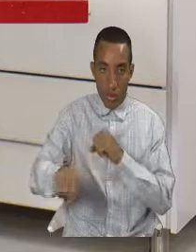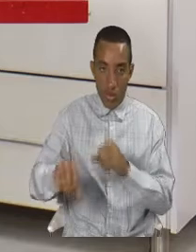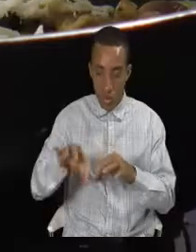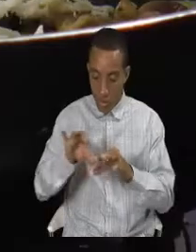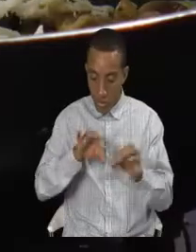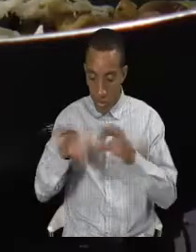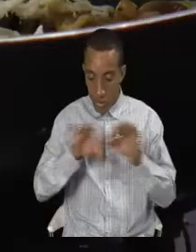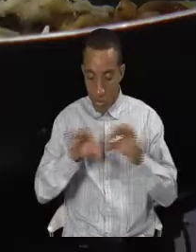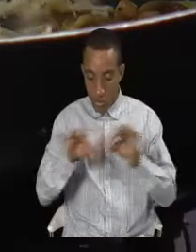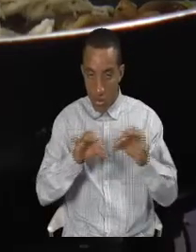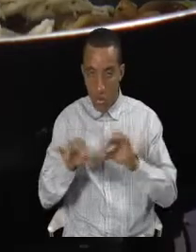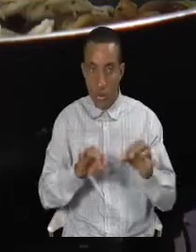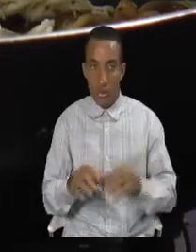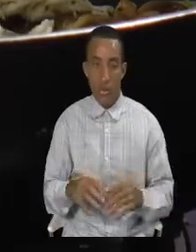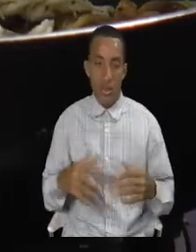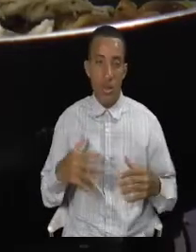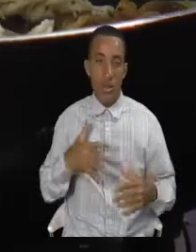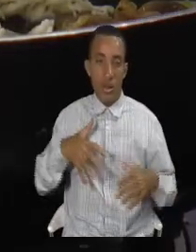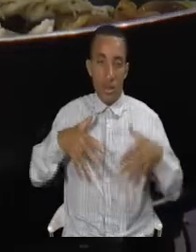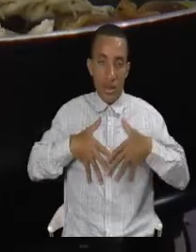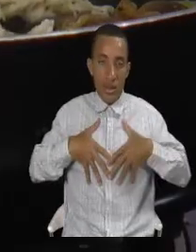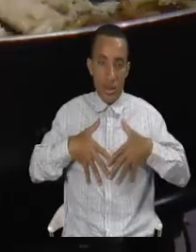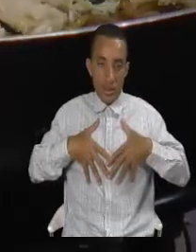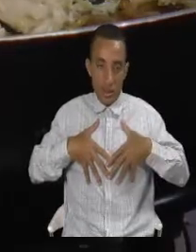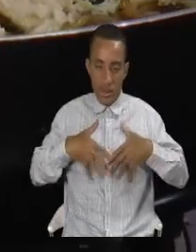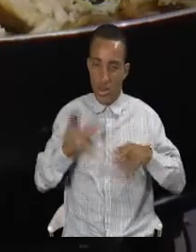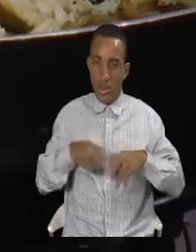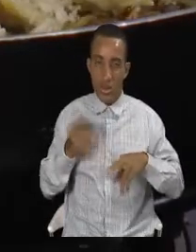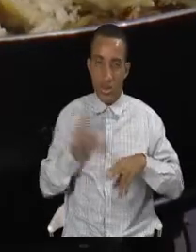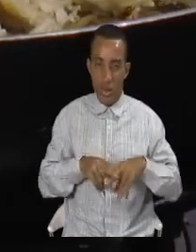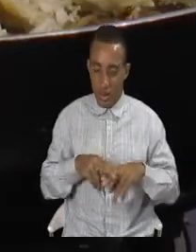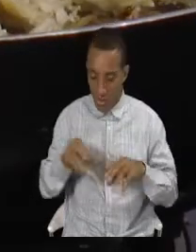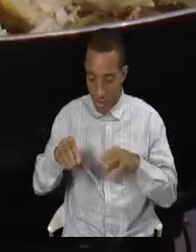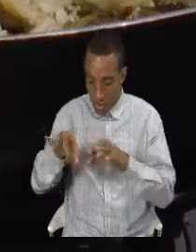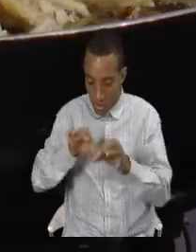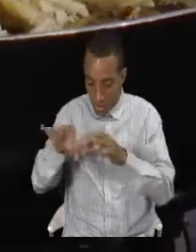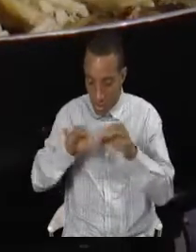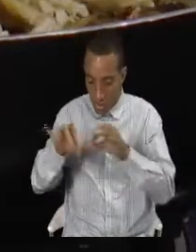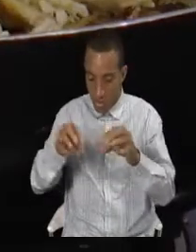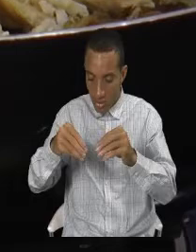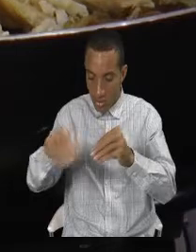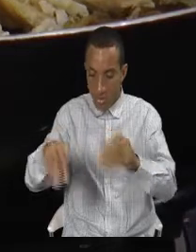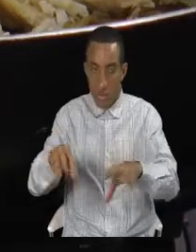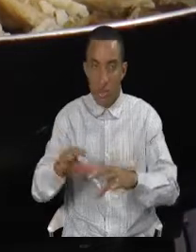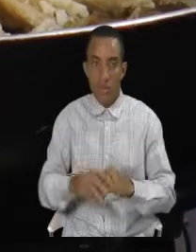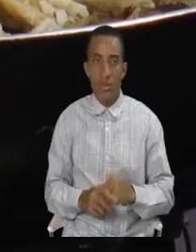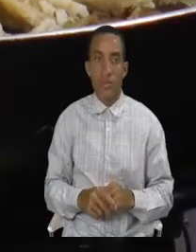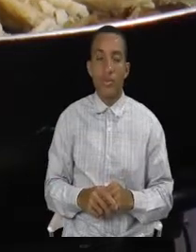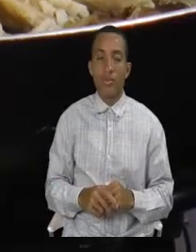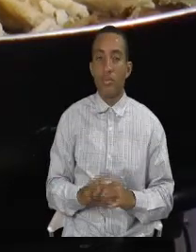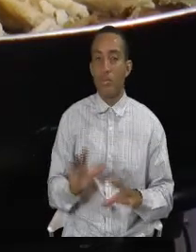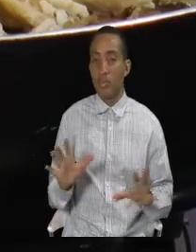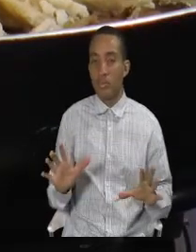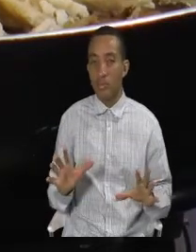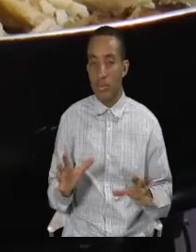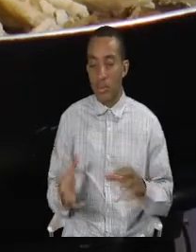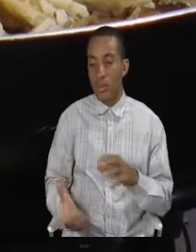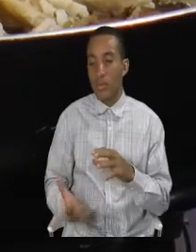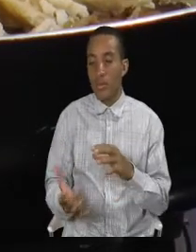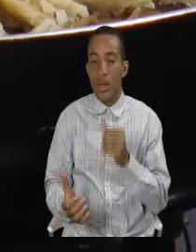Una pechuga normal cocida en un fondo por tiempo